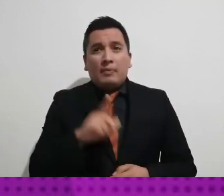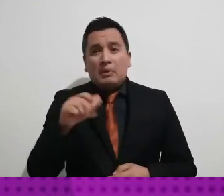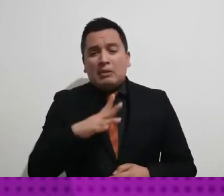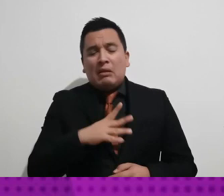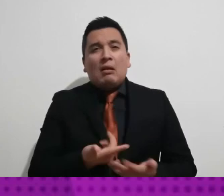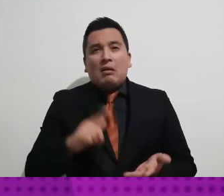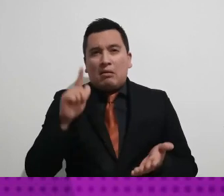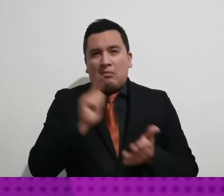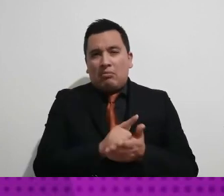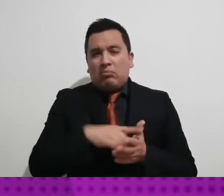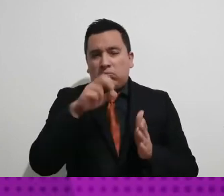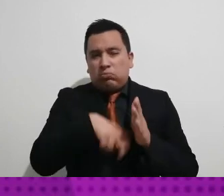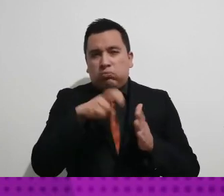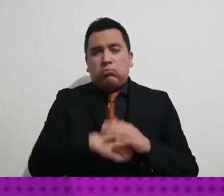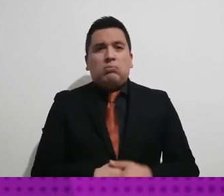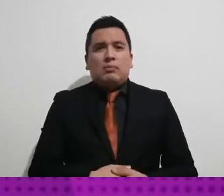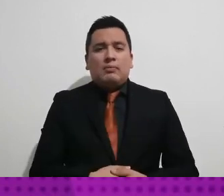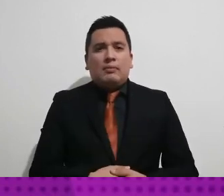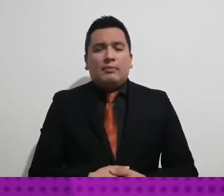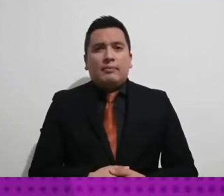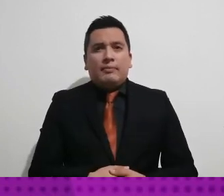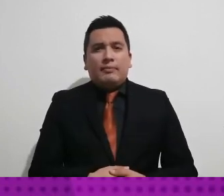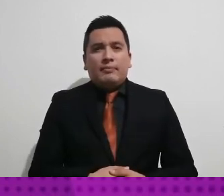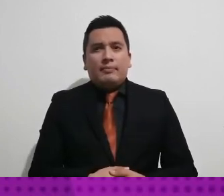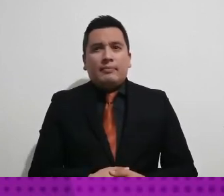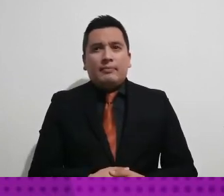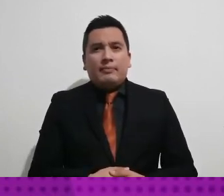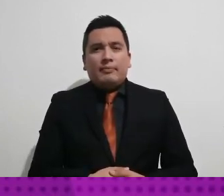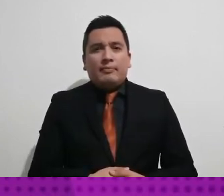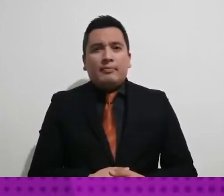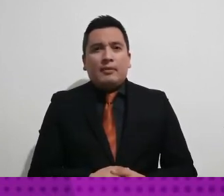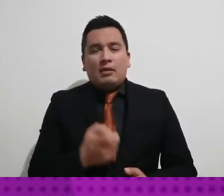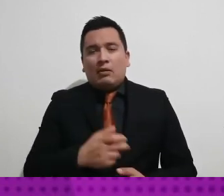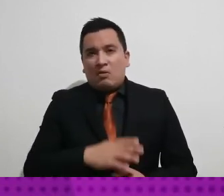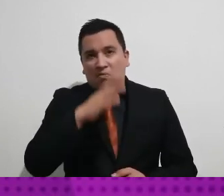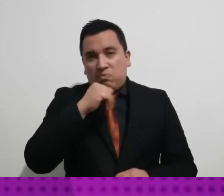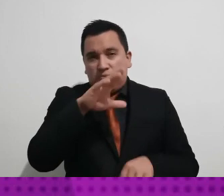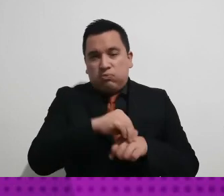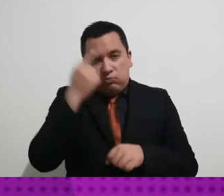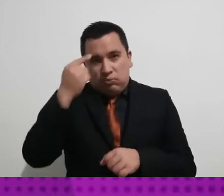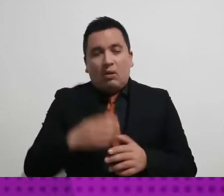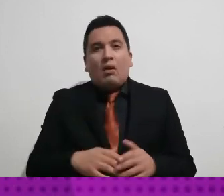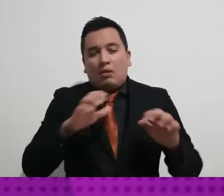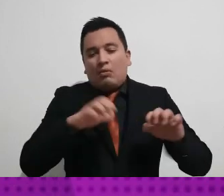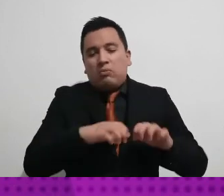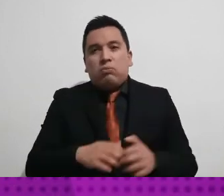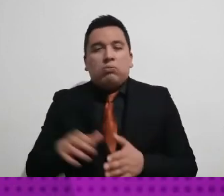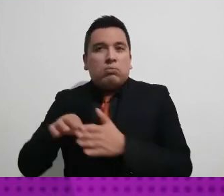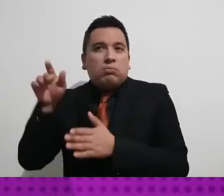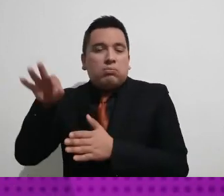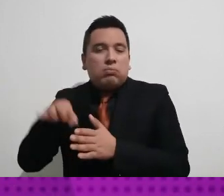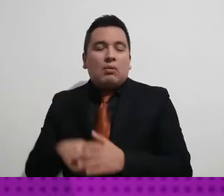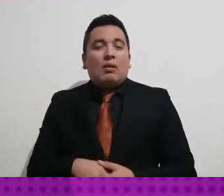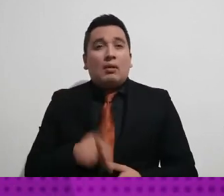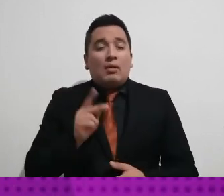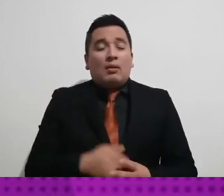bueno, después vino una reforma político-electoral que no abrió la puerta a la urna electrónica. Sin embargo,